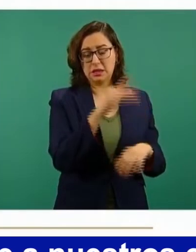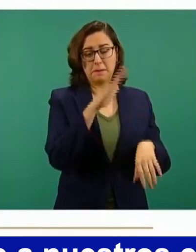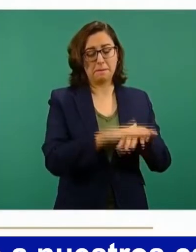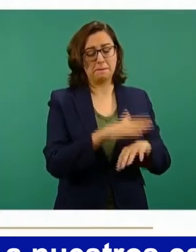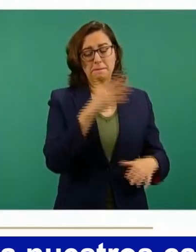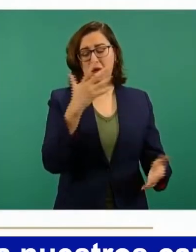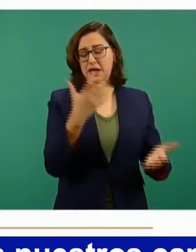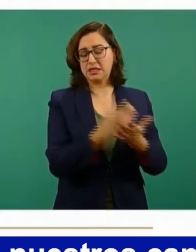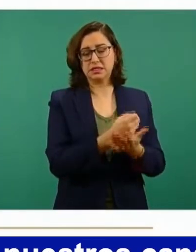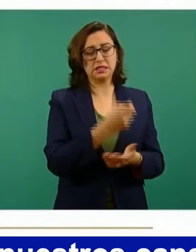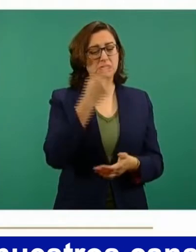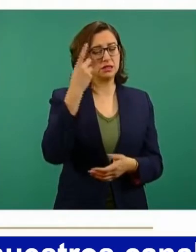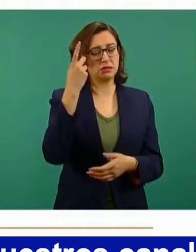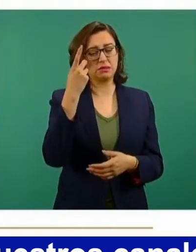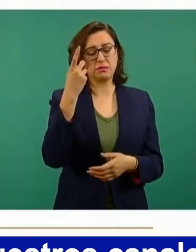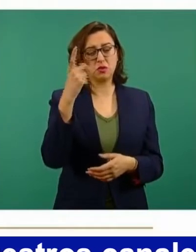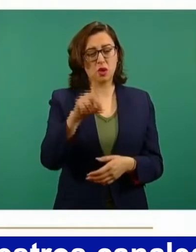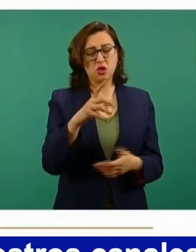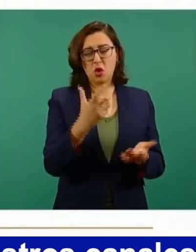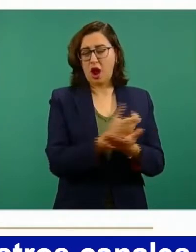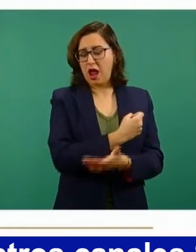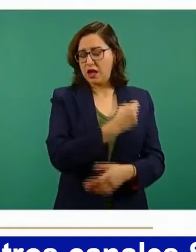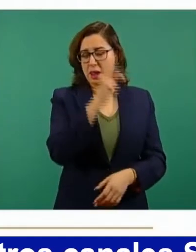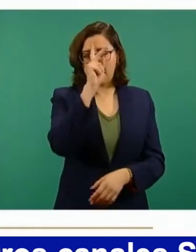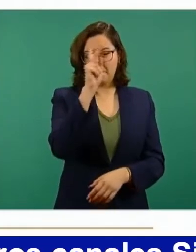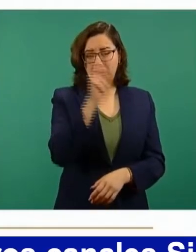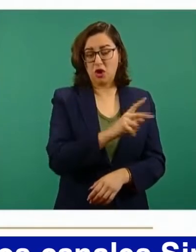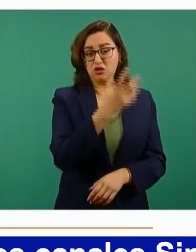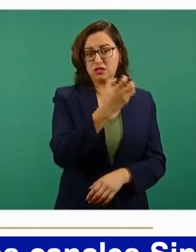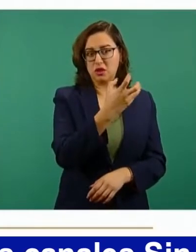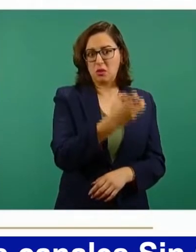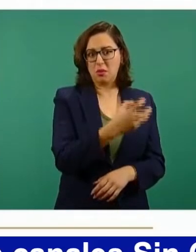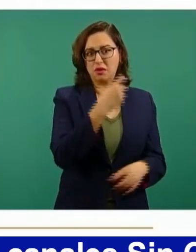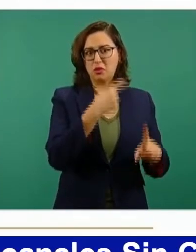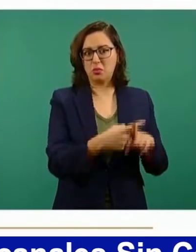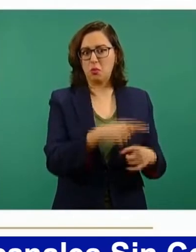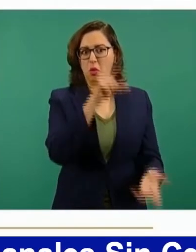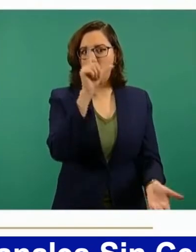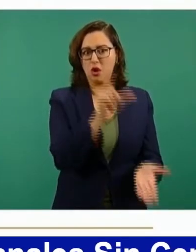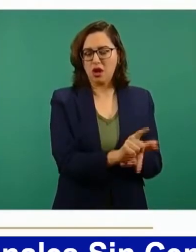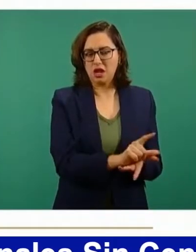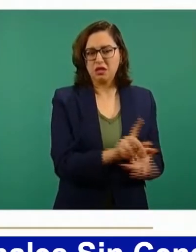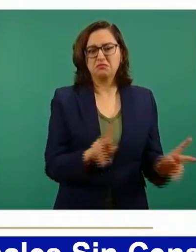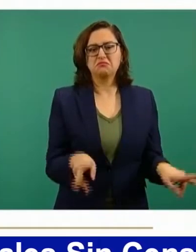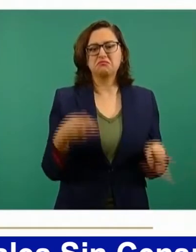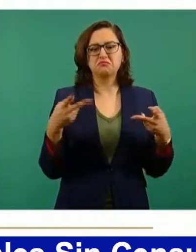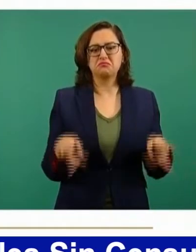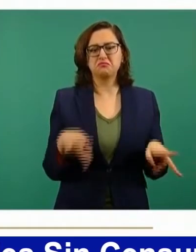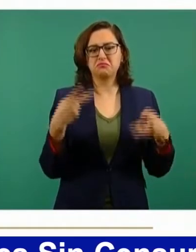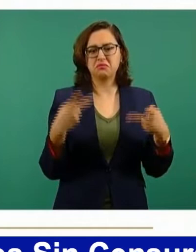5 pesos con 43 centavos en gas Flama Azul en Azcapotzalco, Ciudad de México, con un precio promedio al público de